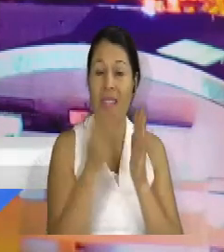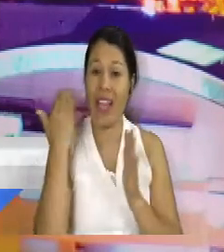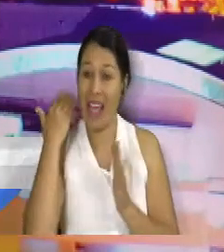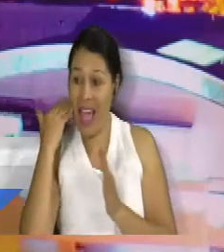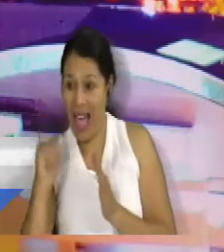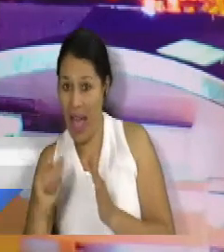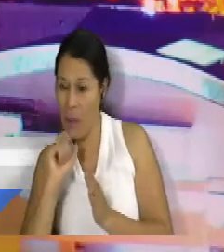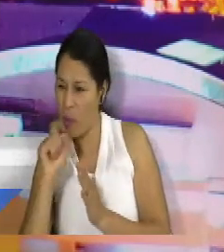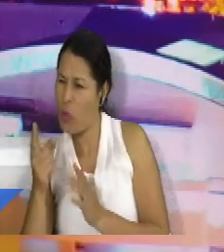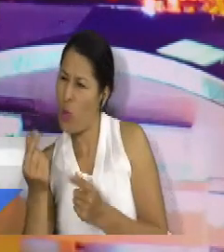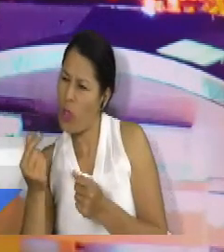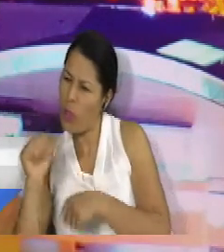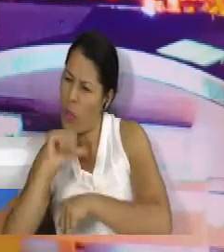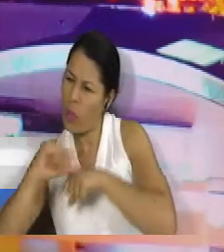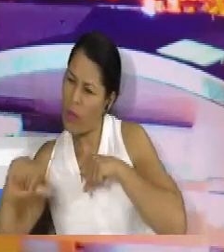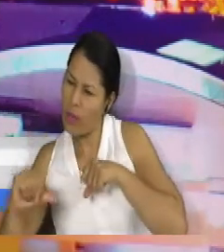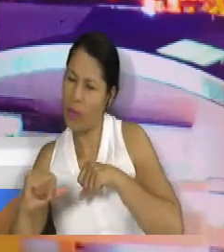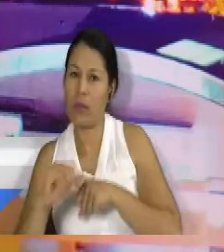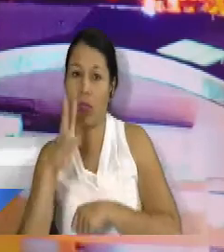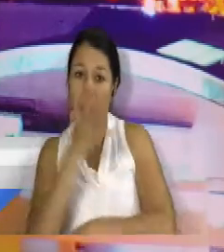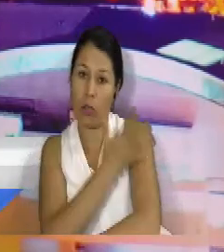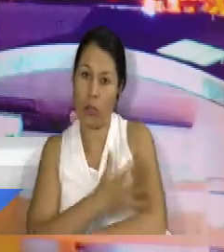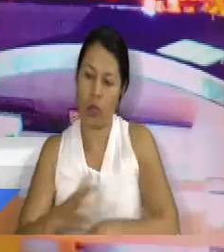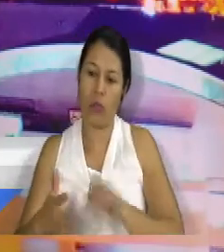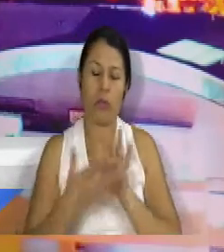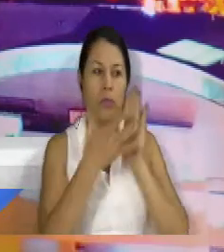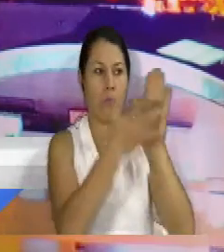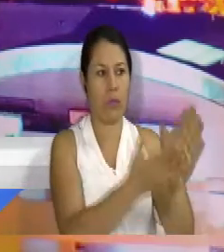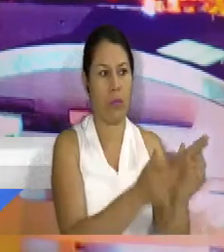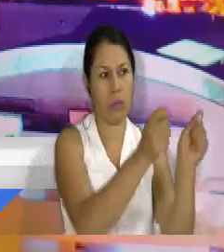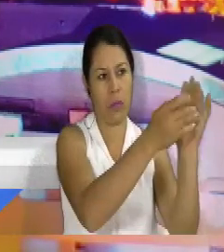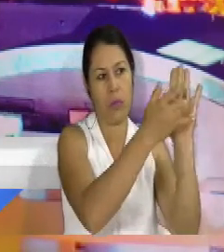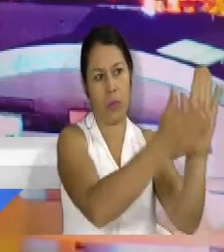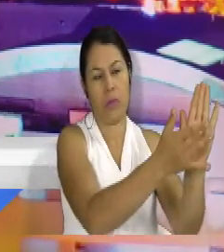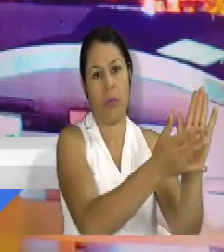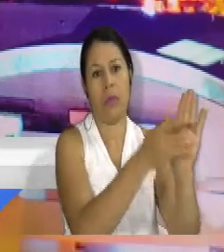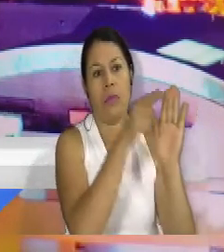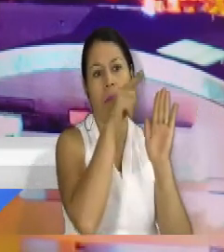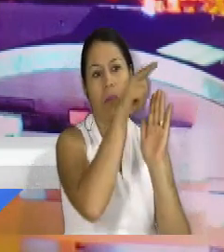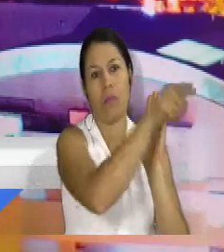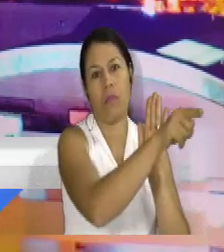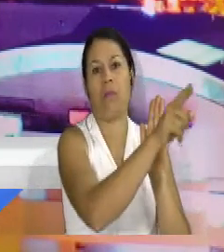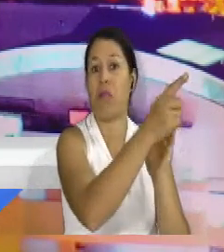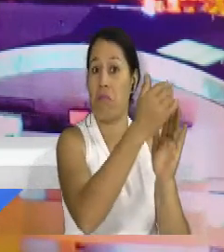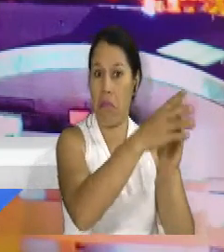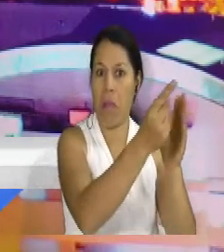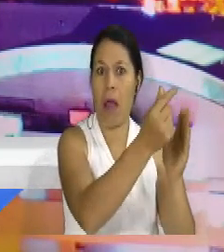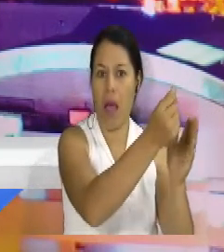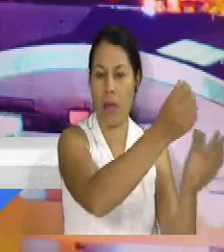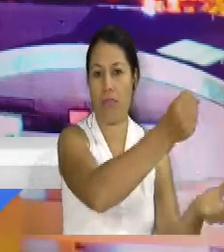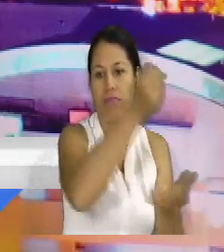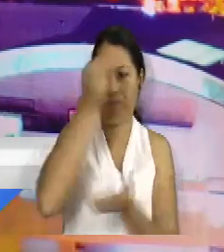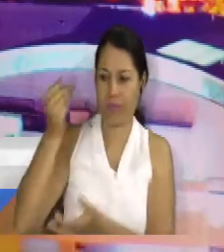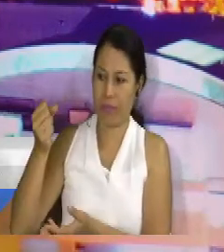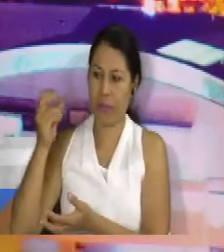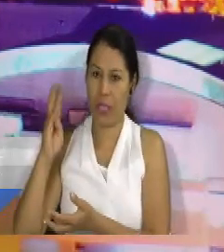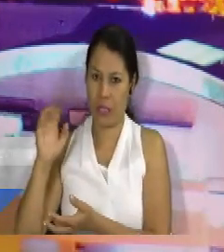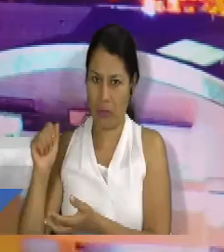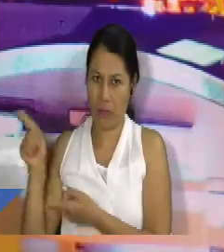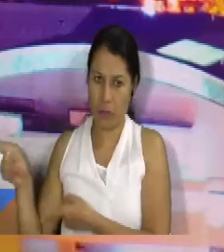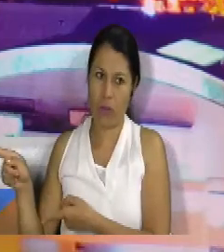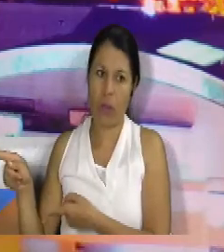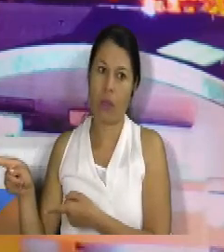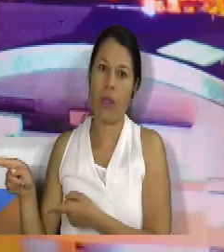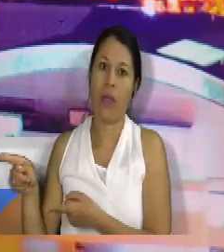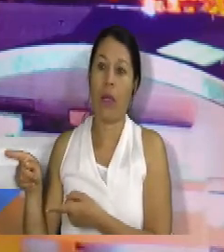hecho ellos, casi 5 millones de pesos, se la presenté a ellos, consiguieron los recursos, cuando mi señora le mandaron la plata, le fue a pagar, allá le dijo, sí, 5 millones,